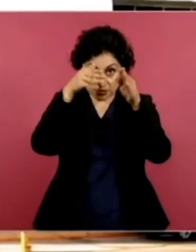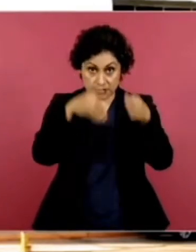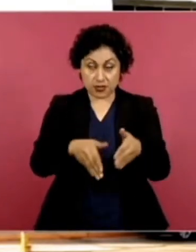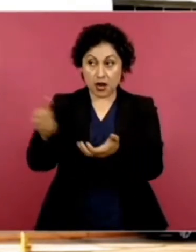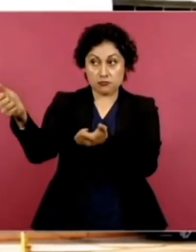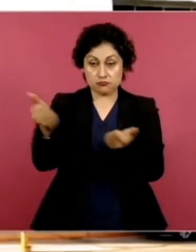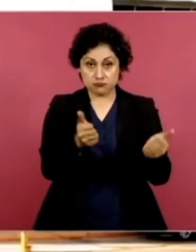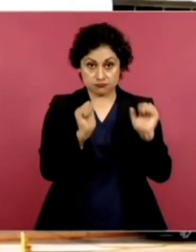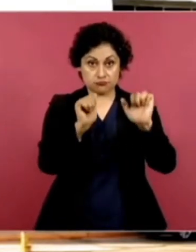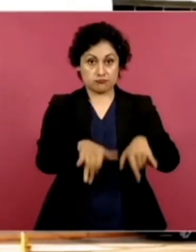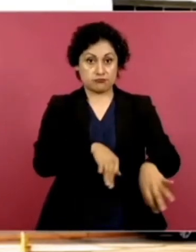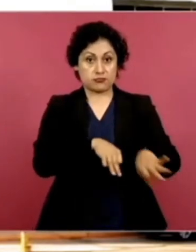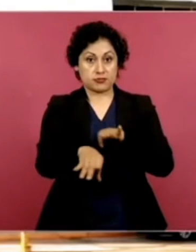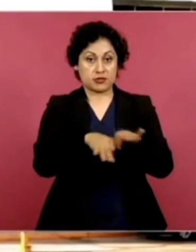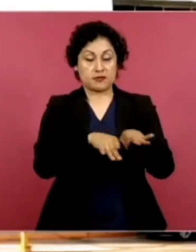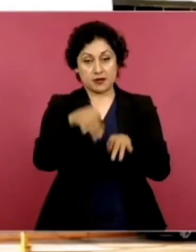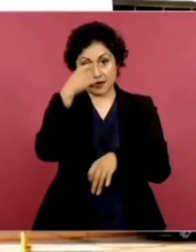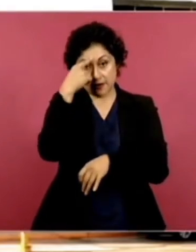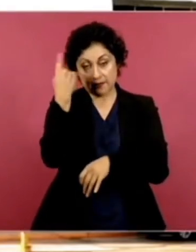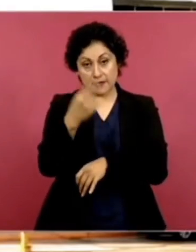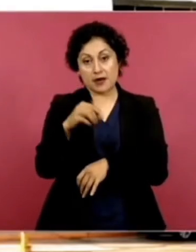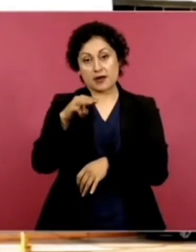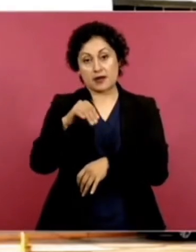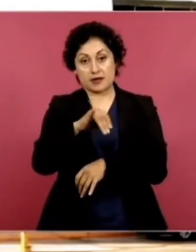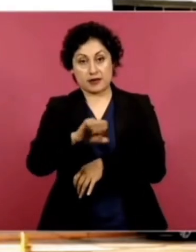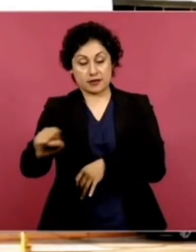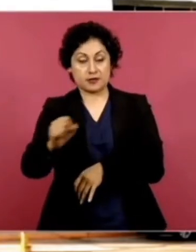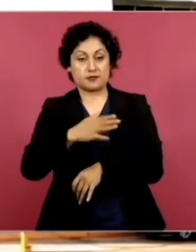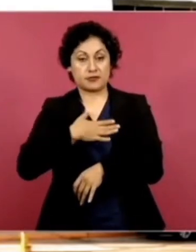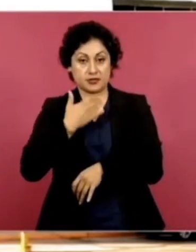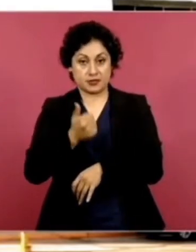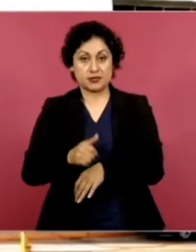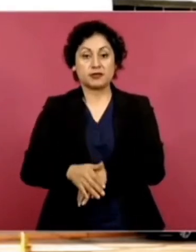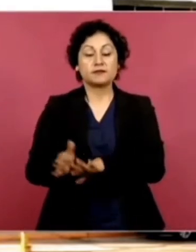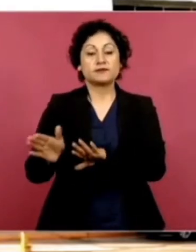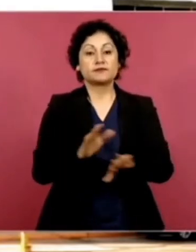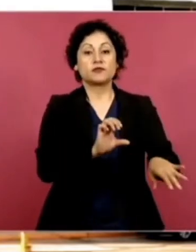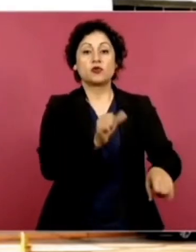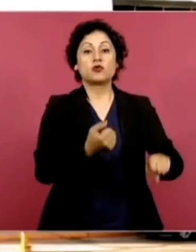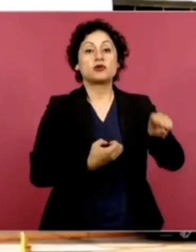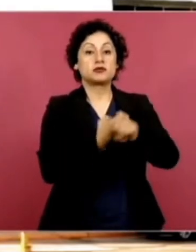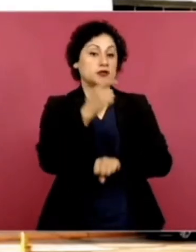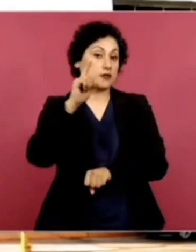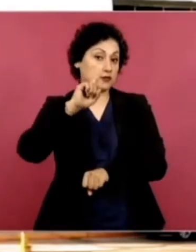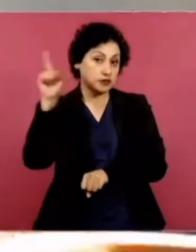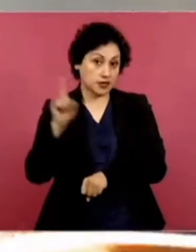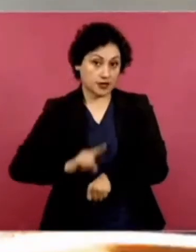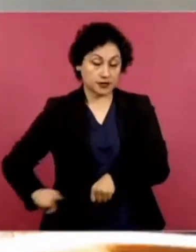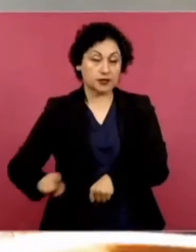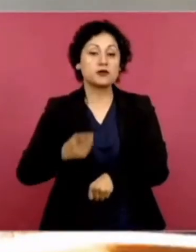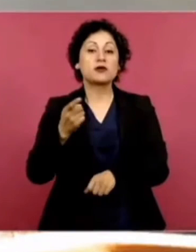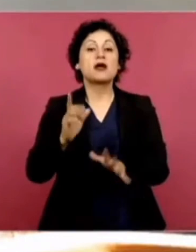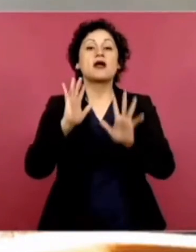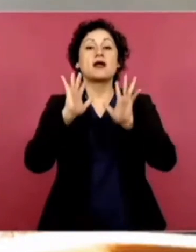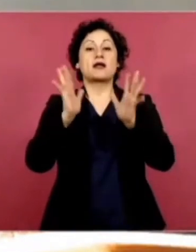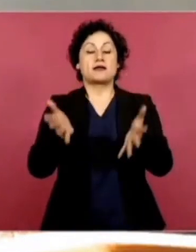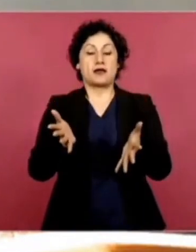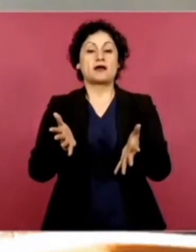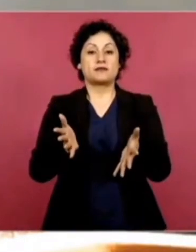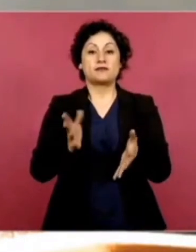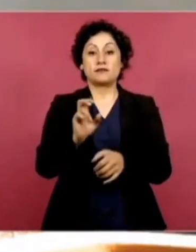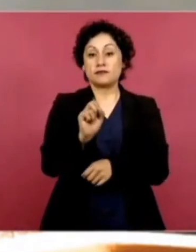atiendan en IMSS Bienestar a población sin seguridad social. En el caso de Zacatecas, se han hecho acciones de mantenimiento apenas en 2